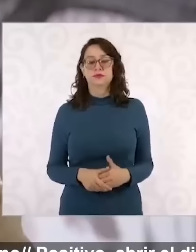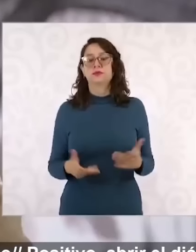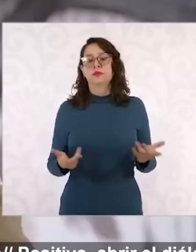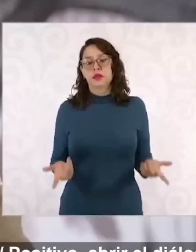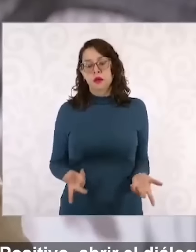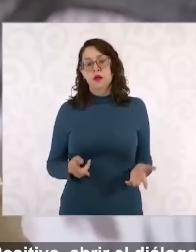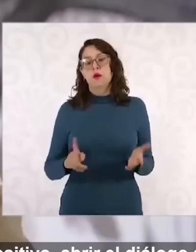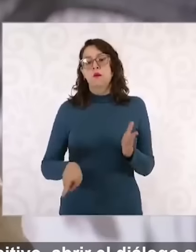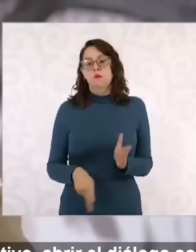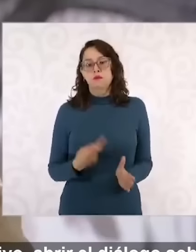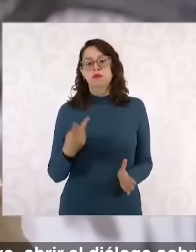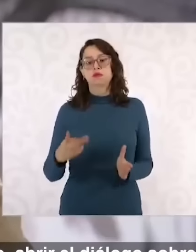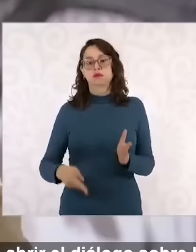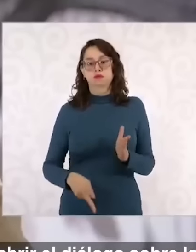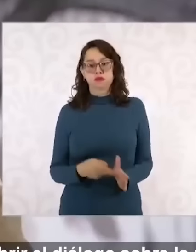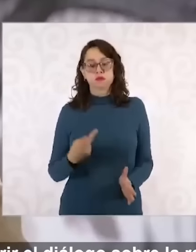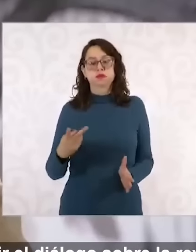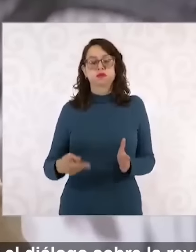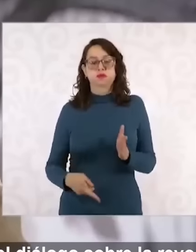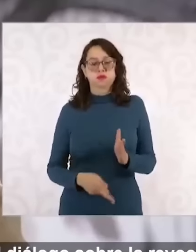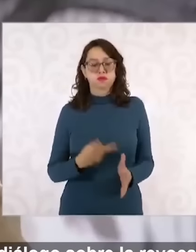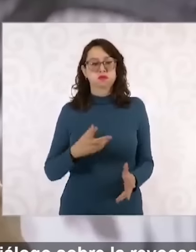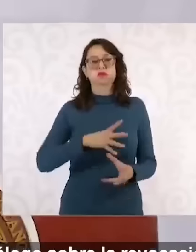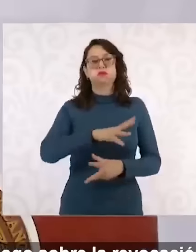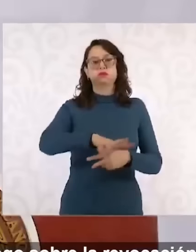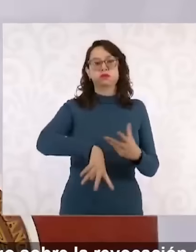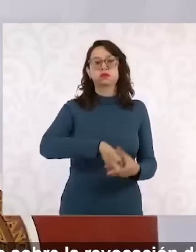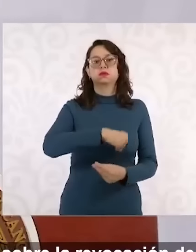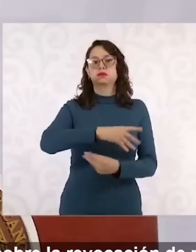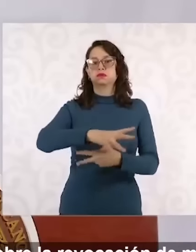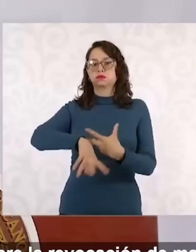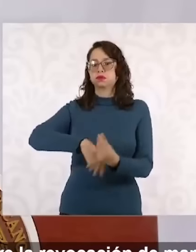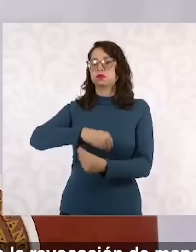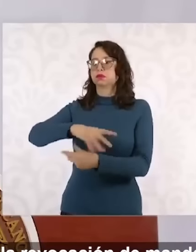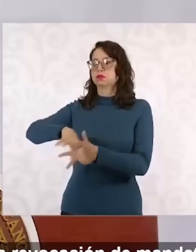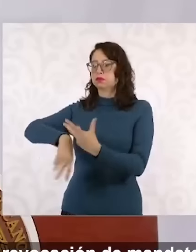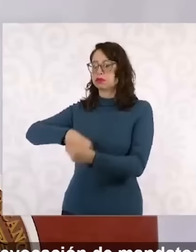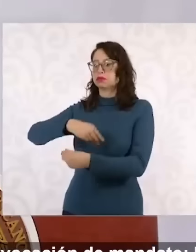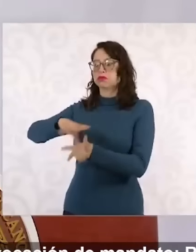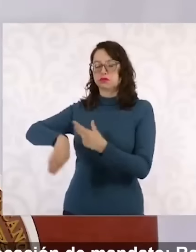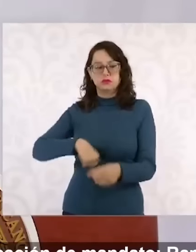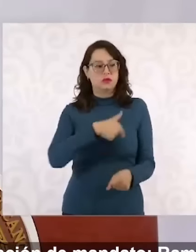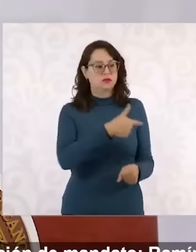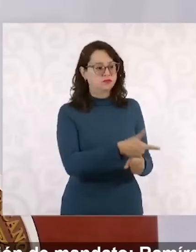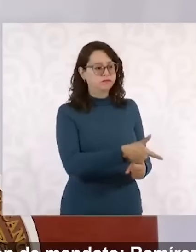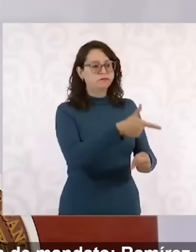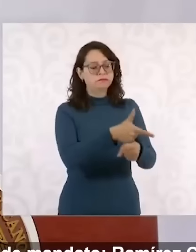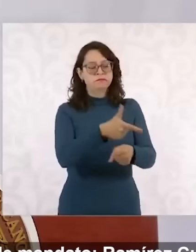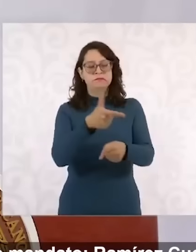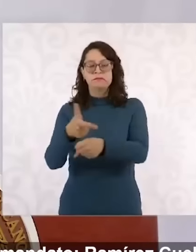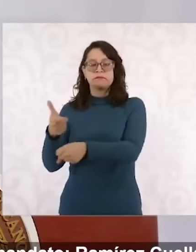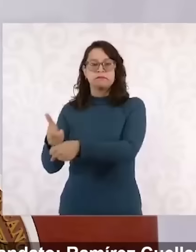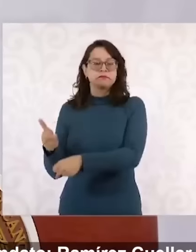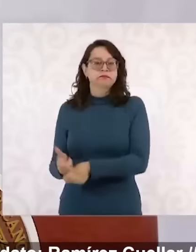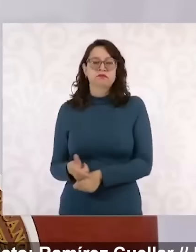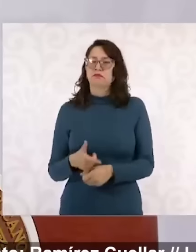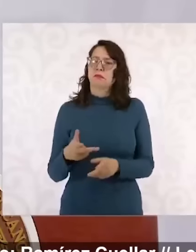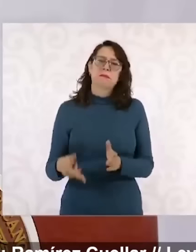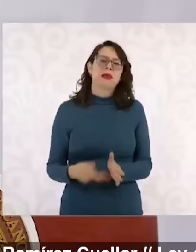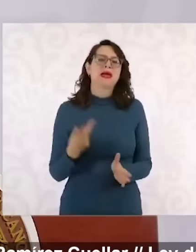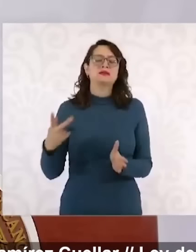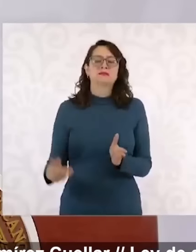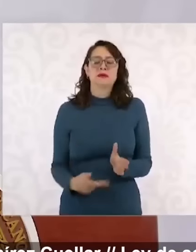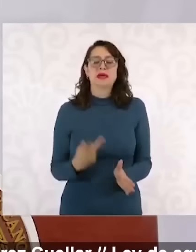se repitió cientos o miles de veces en diferentes casinos y plataformas digitales. Cada